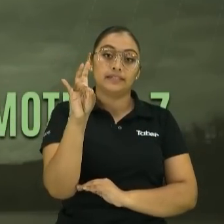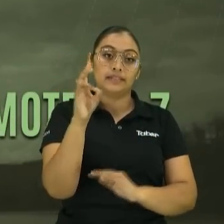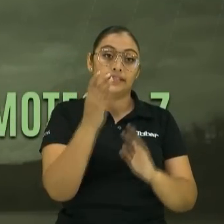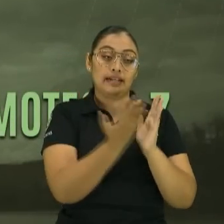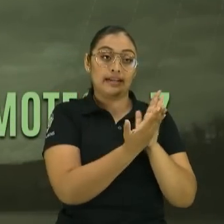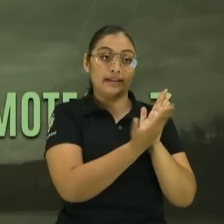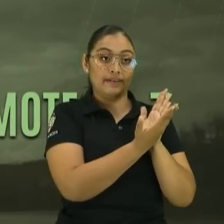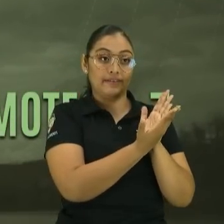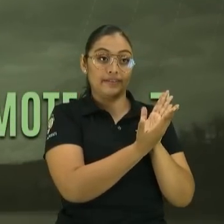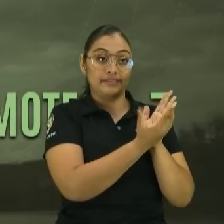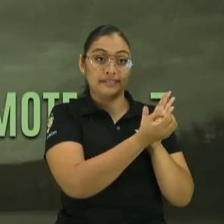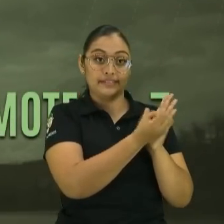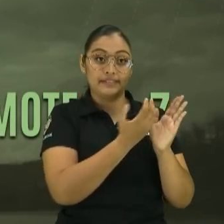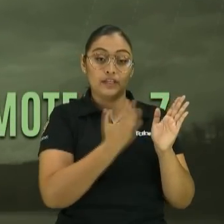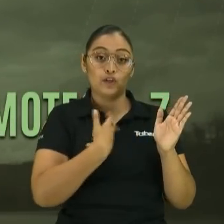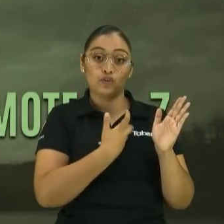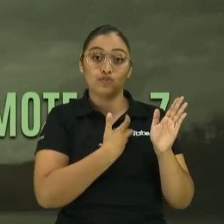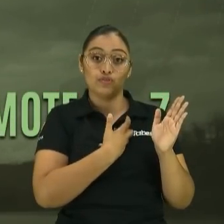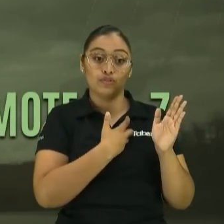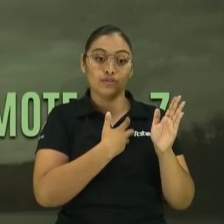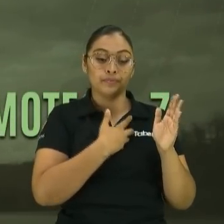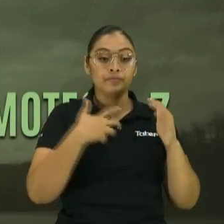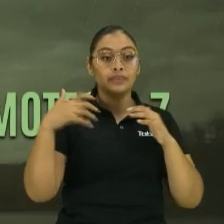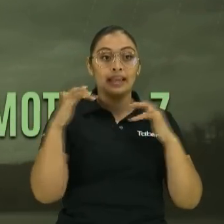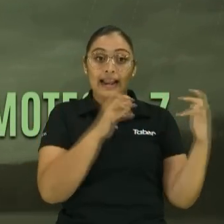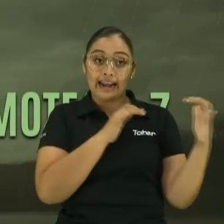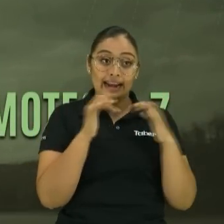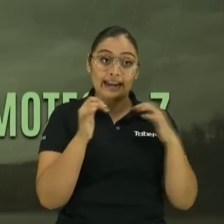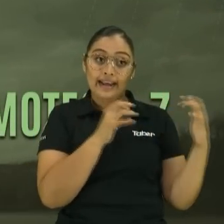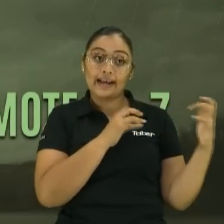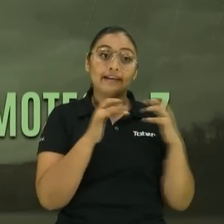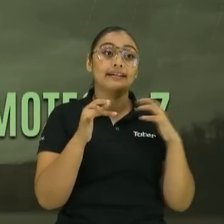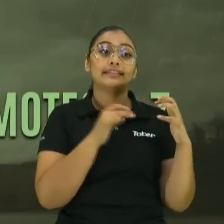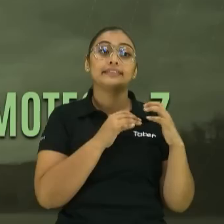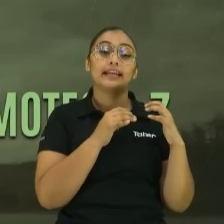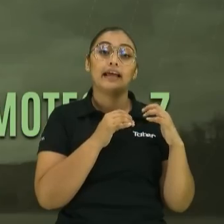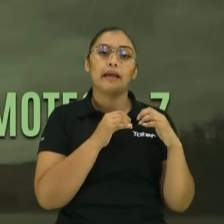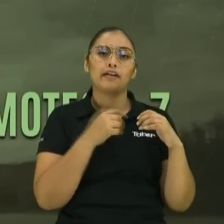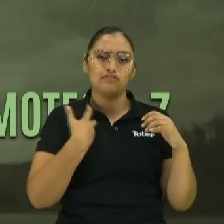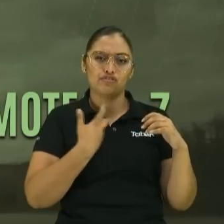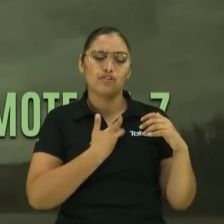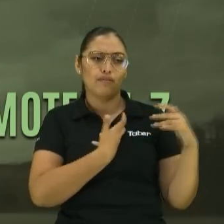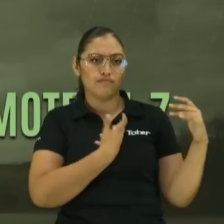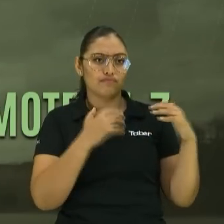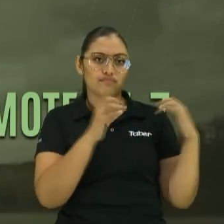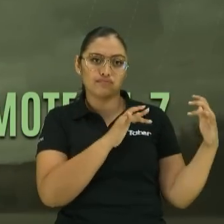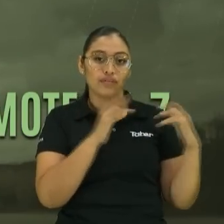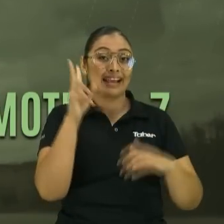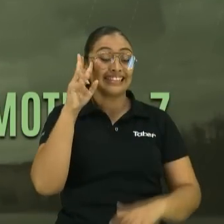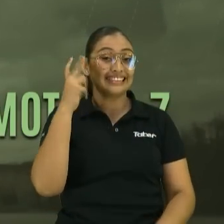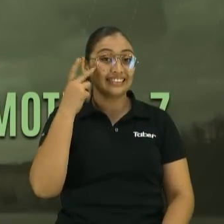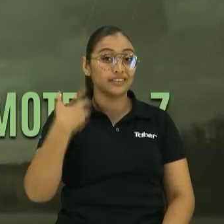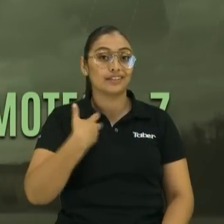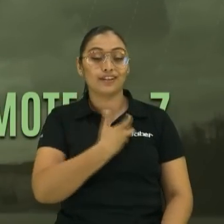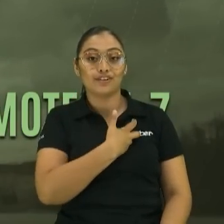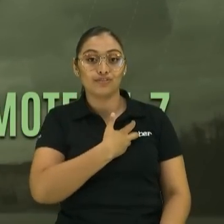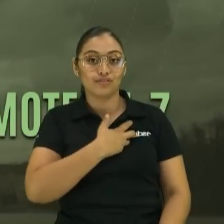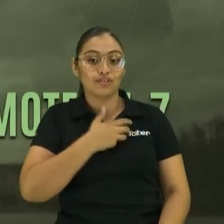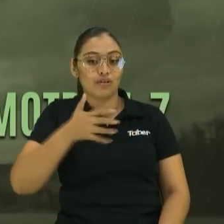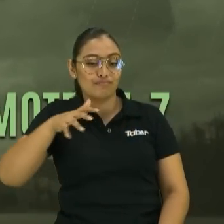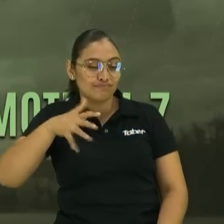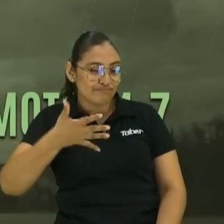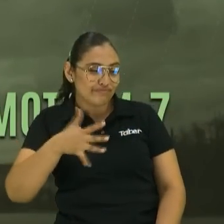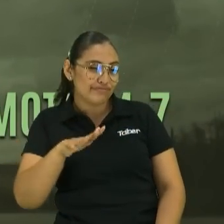he guardado la fe quiero hacer notar la palabra batalla O sea que el no tibiarme es necesario dar guerra